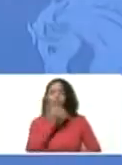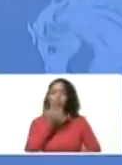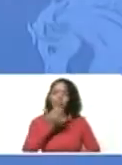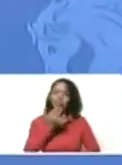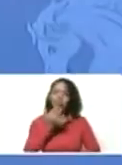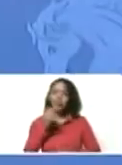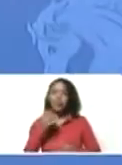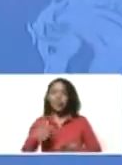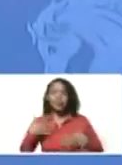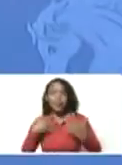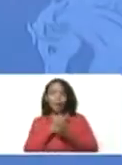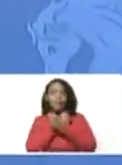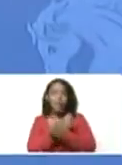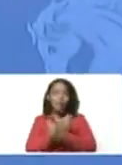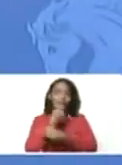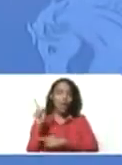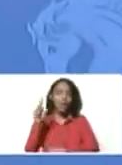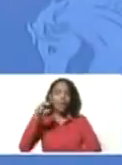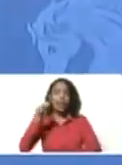el humor y el amor de Aquiles.